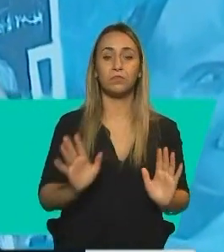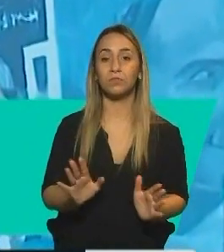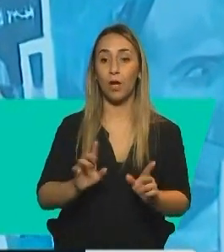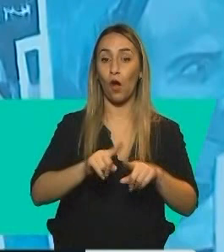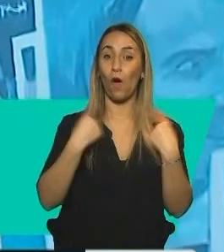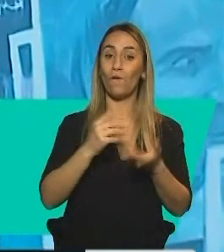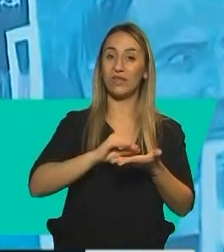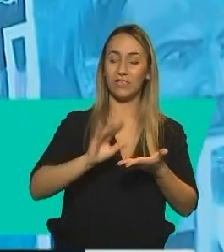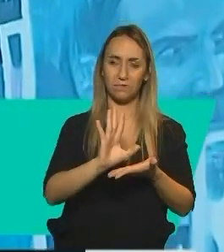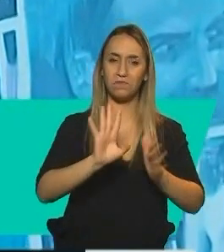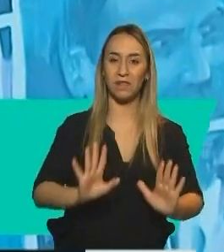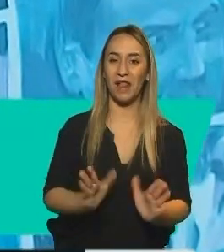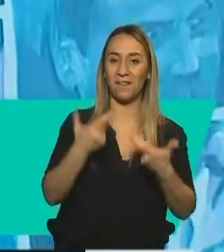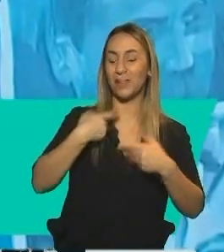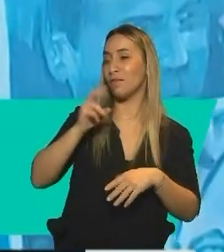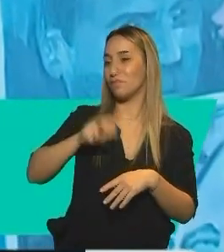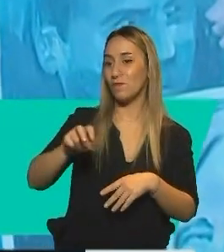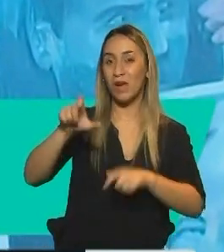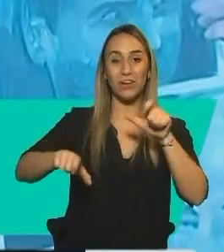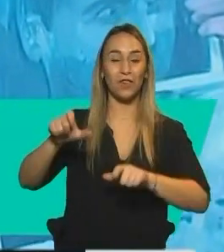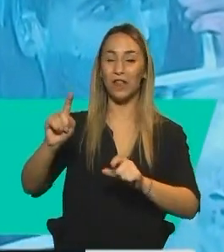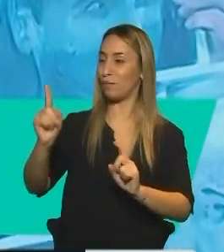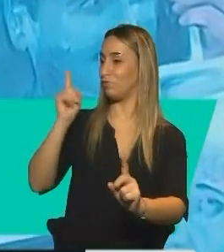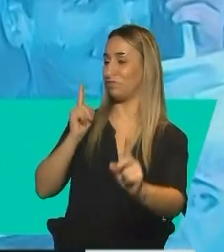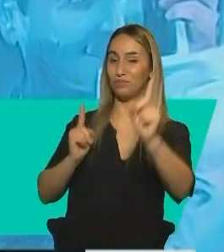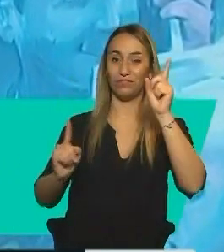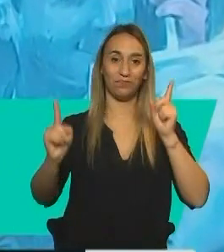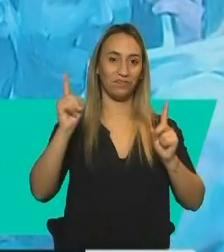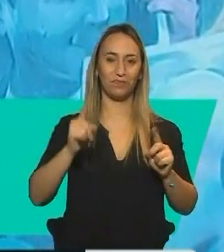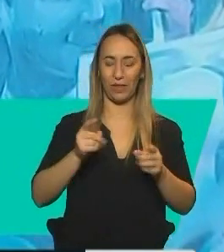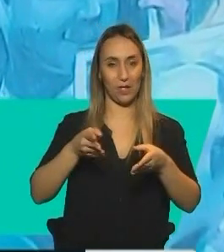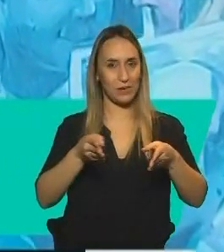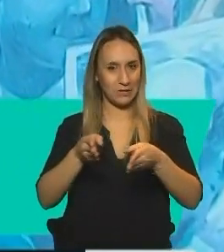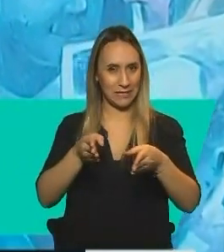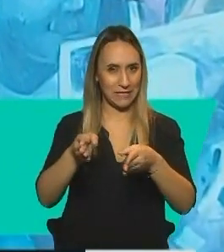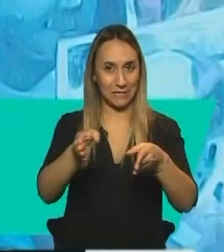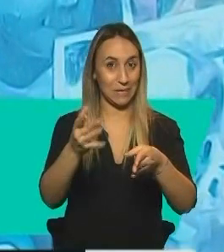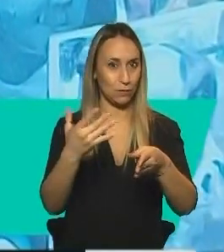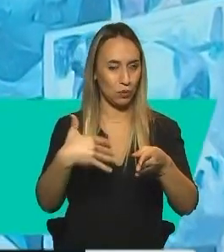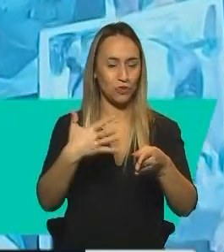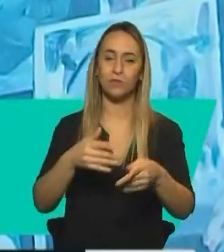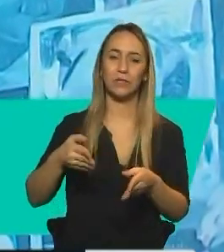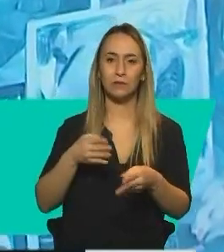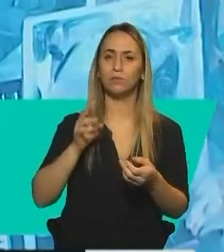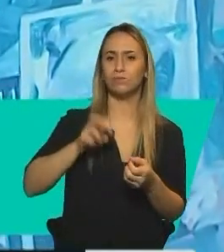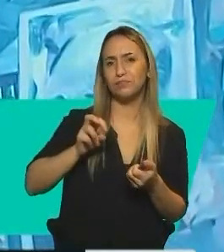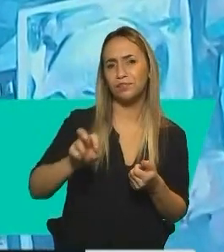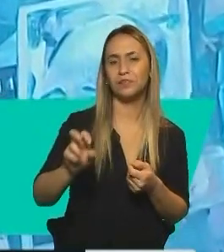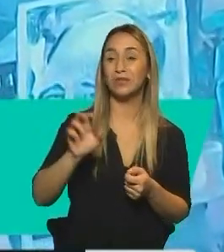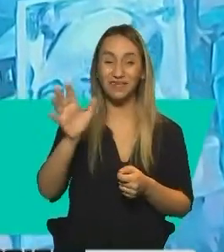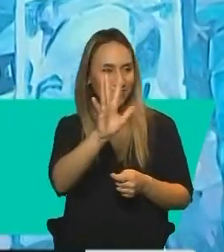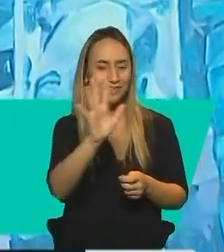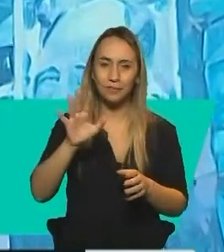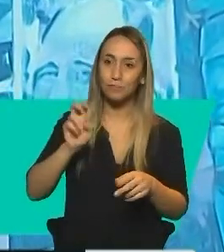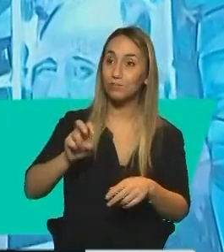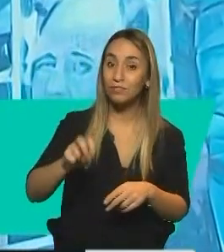levanté, saludé a la gente que fui viendo, porque era recorrer un tramo bastante largo, y el momento que me senté